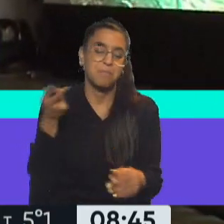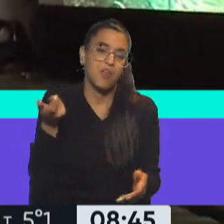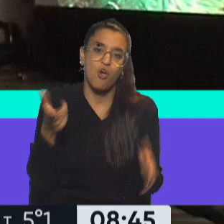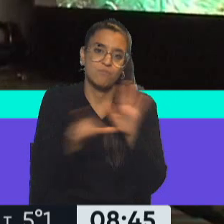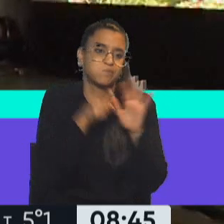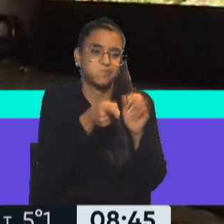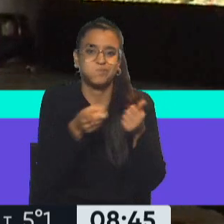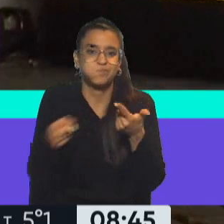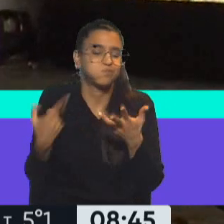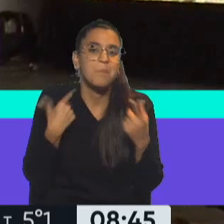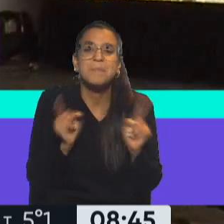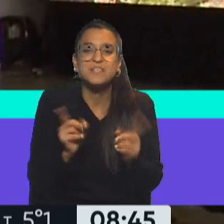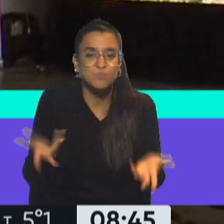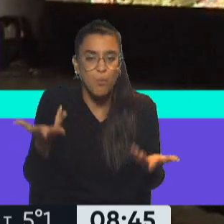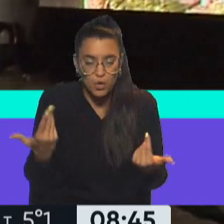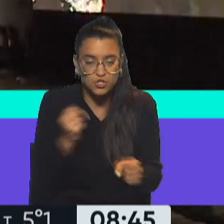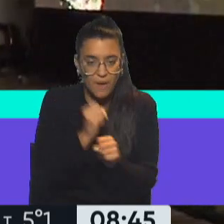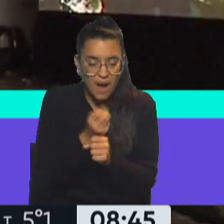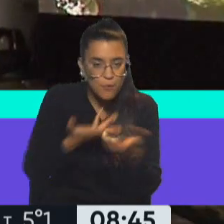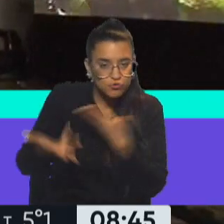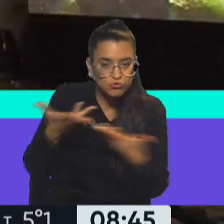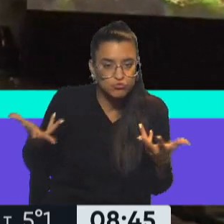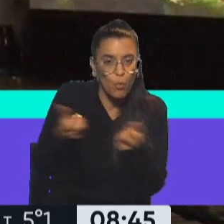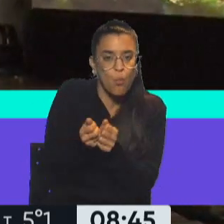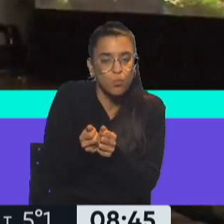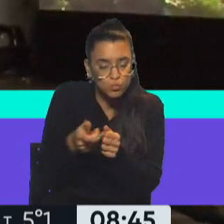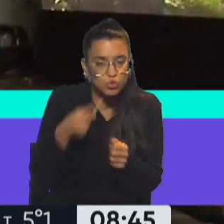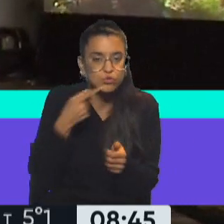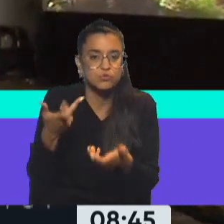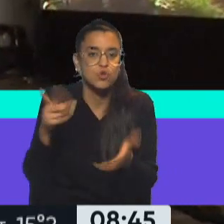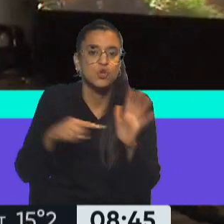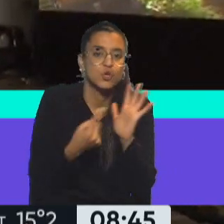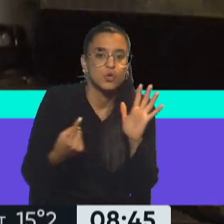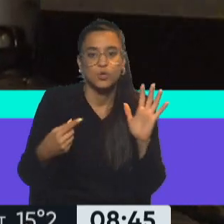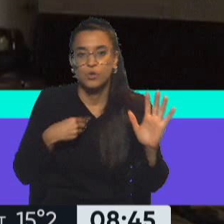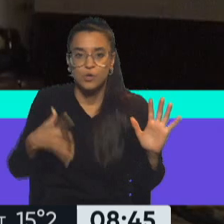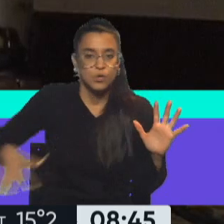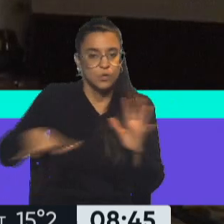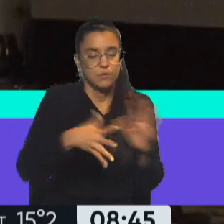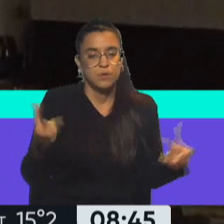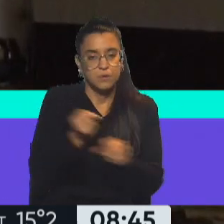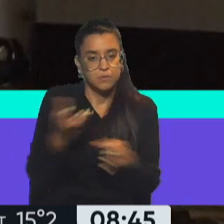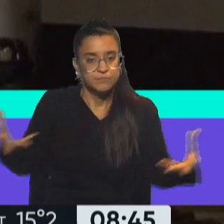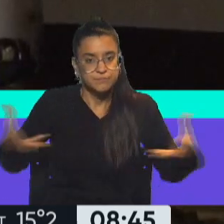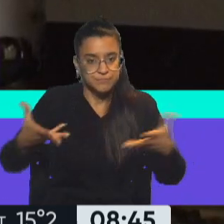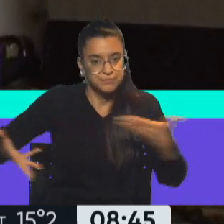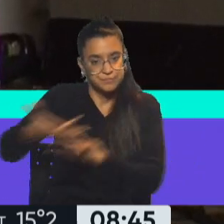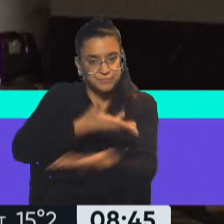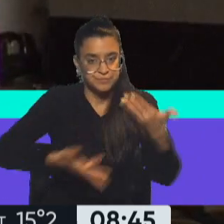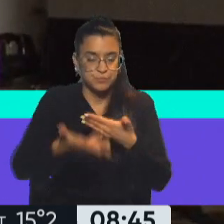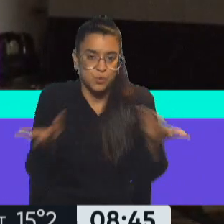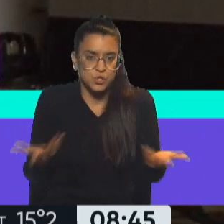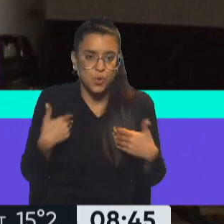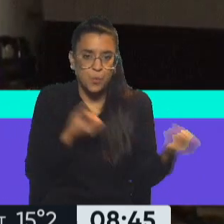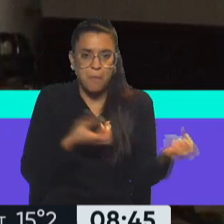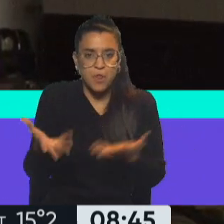eso trabajamos muy coordinadamente con la Ciudad de Buenos Aires. Así que bienvenido a